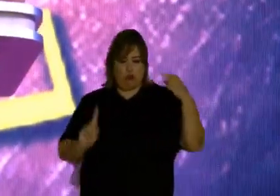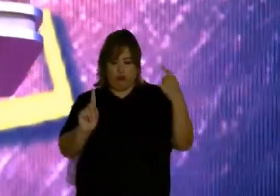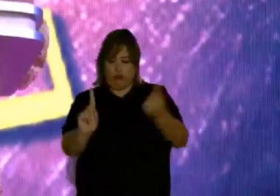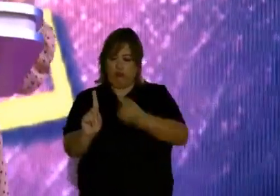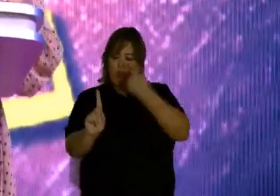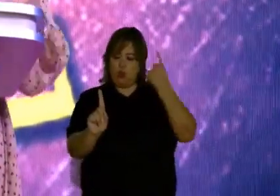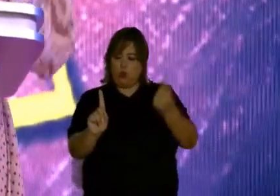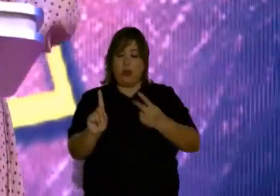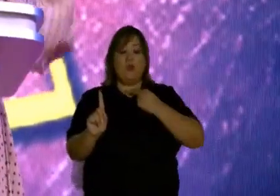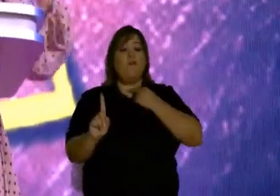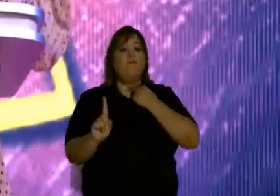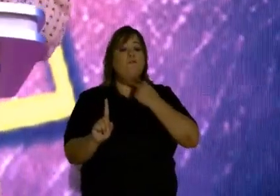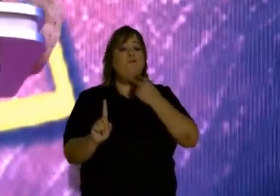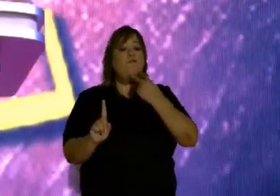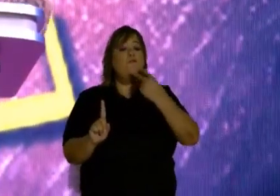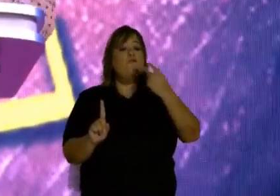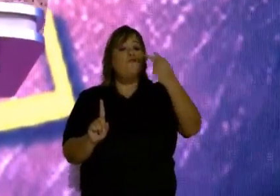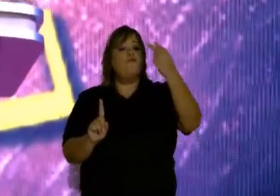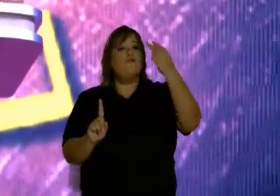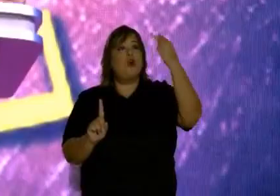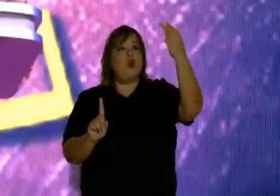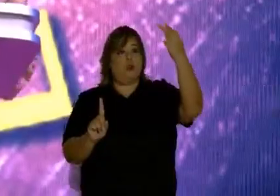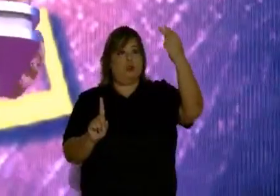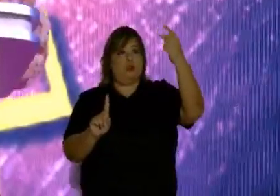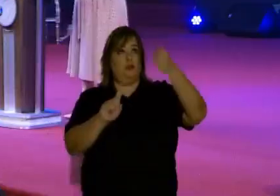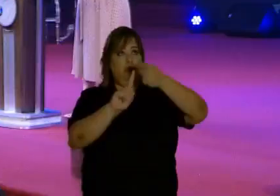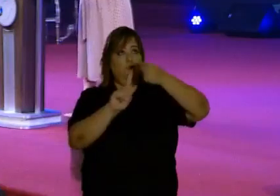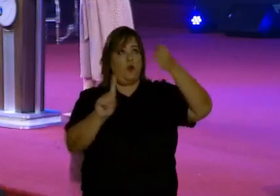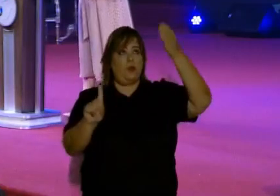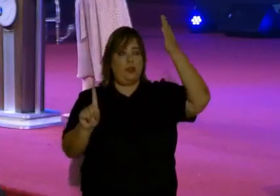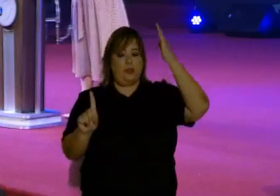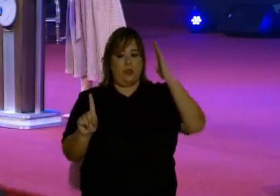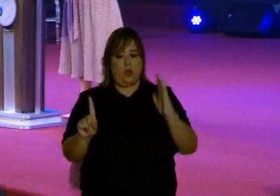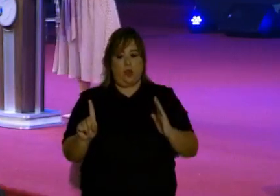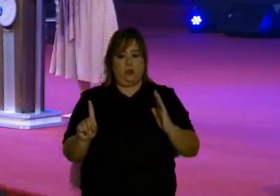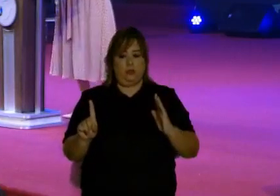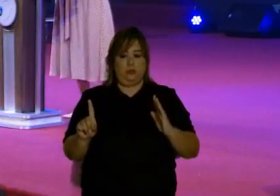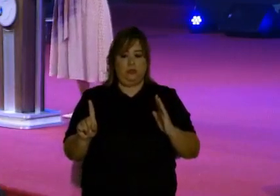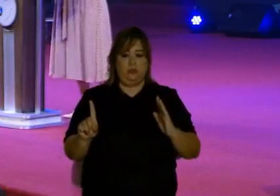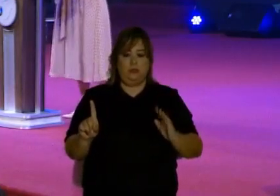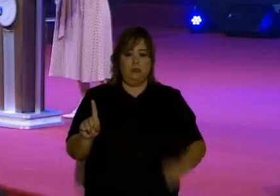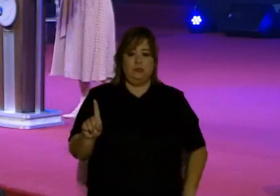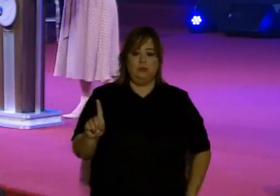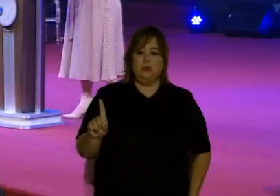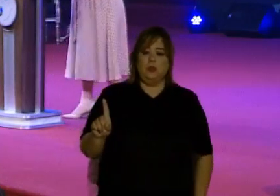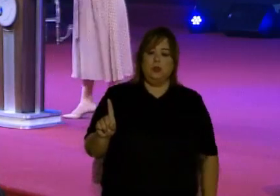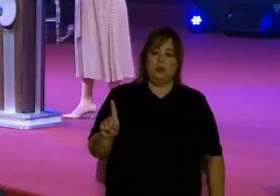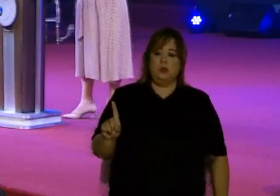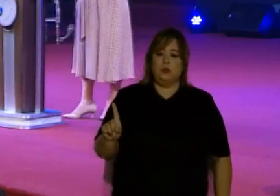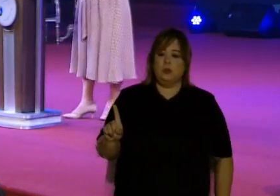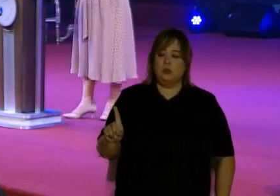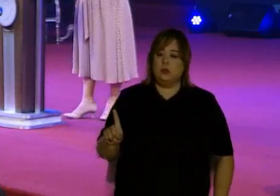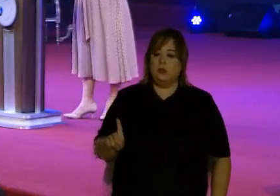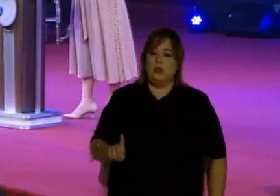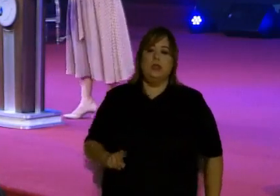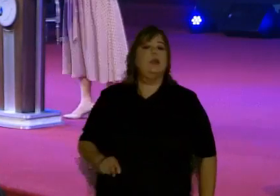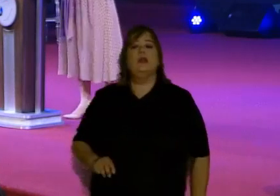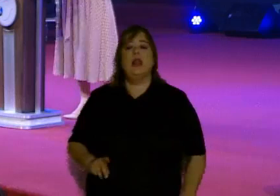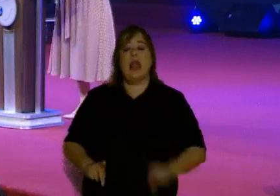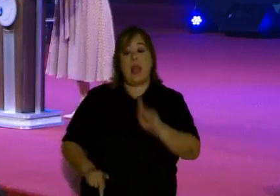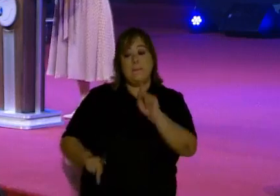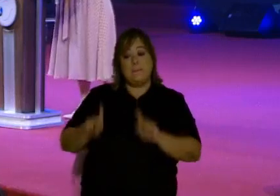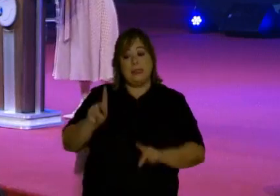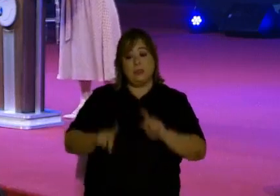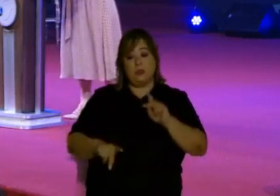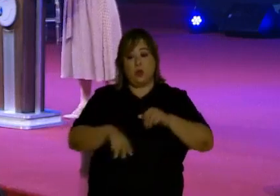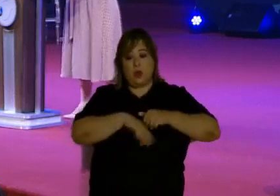Juan. Enderezad el camino del Señor, como dijo el profeta Isaías. Y los que habían sido enviados